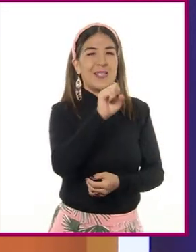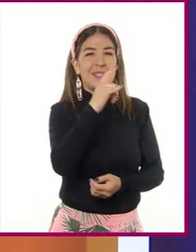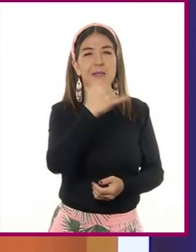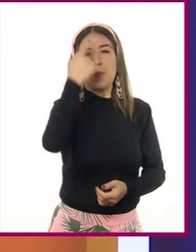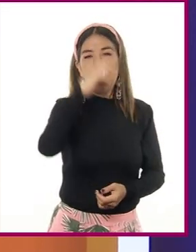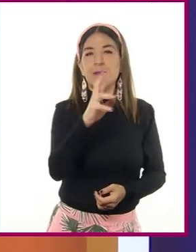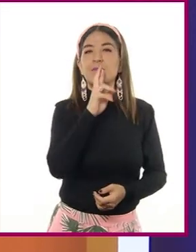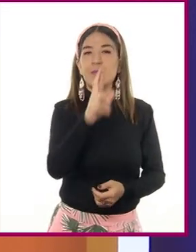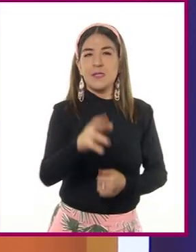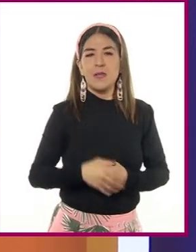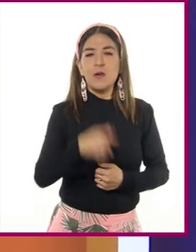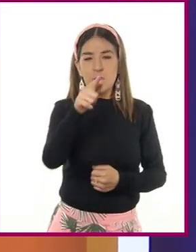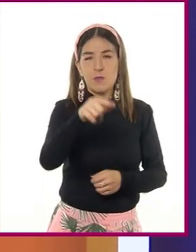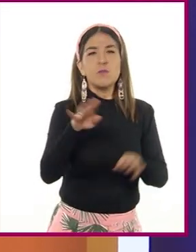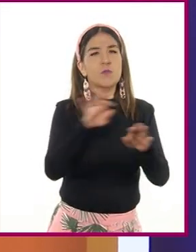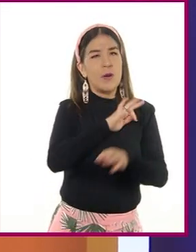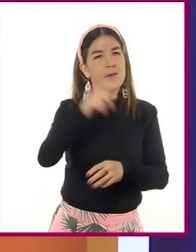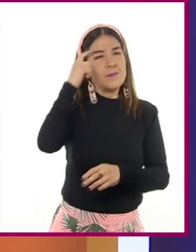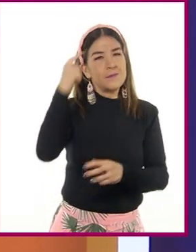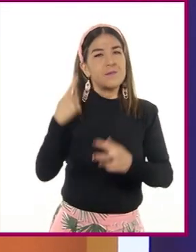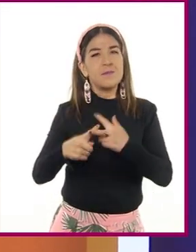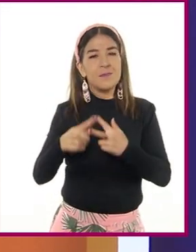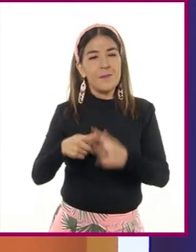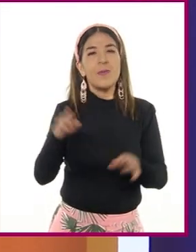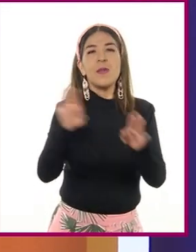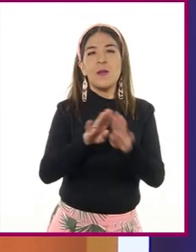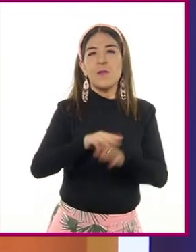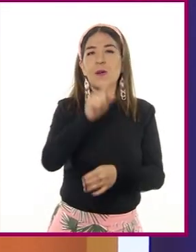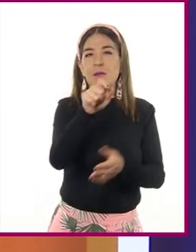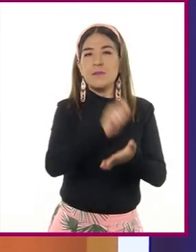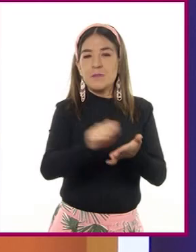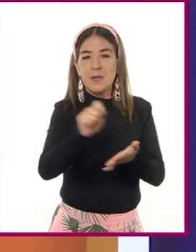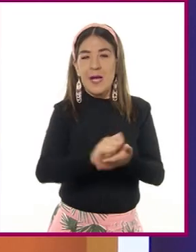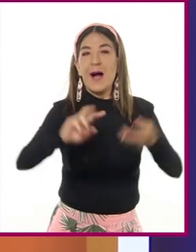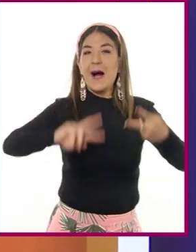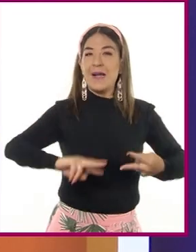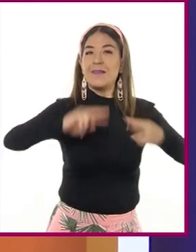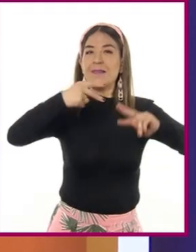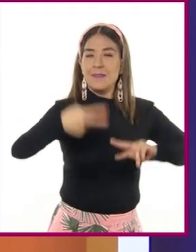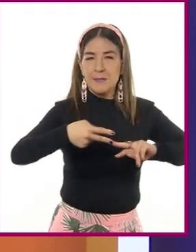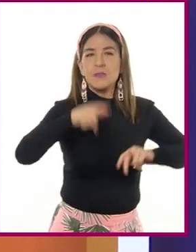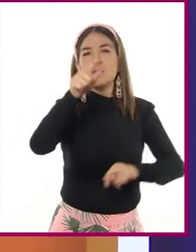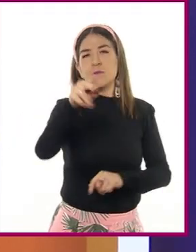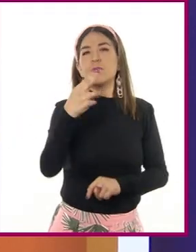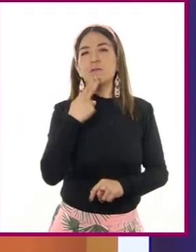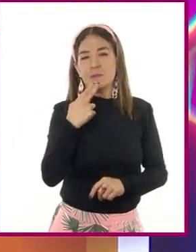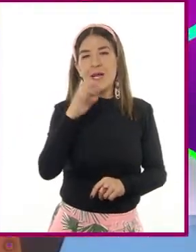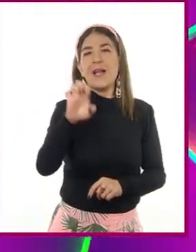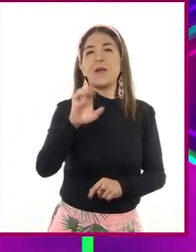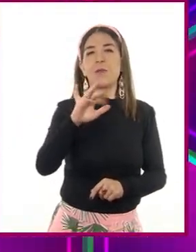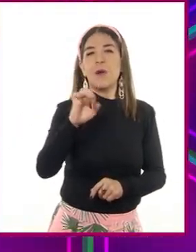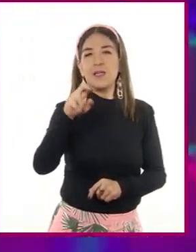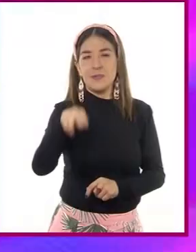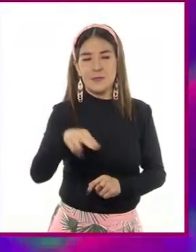resultados. Pueden hacerlo mentalmente haciendo las operaciones contrarias y utilizando ecuaciones.